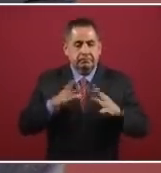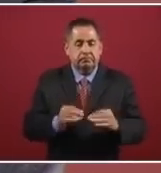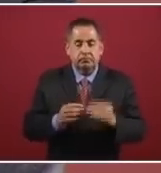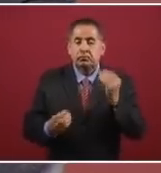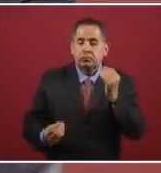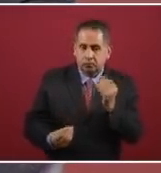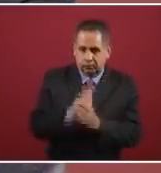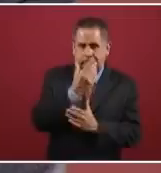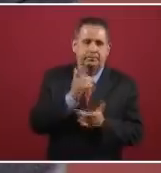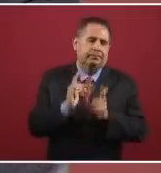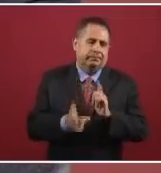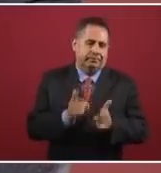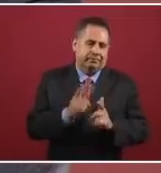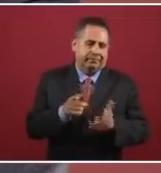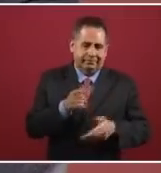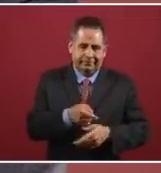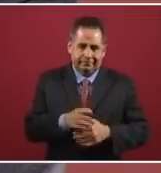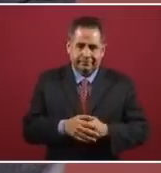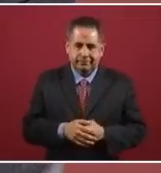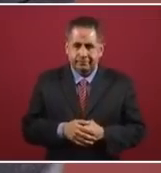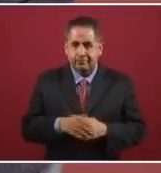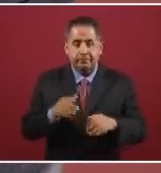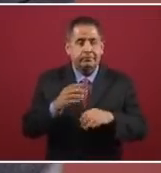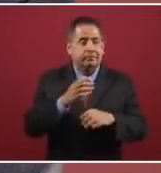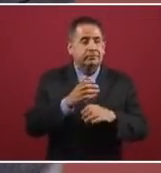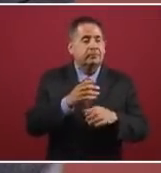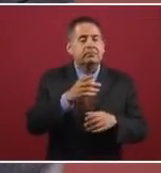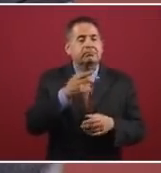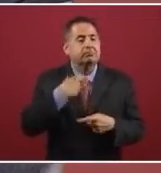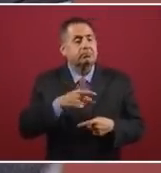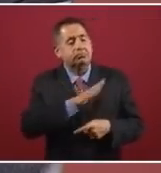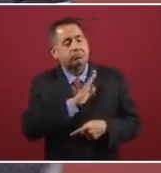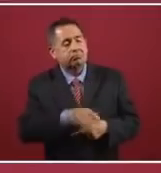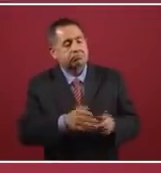Laredo. Dicen que se trajeron hasta sus muertos